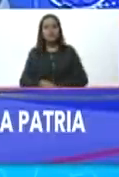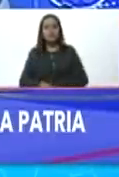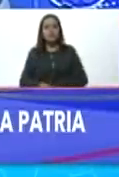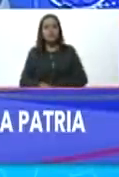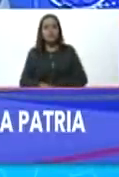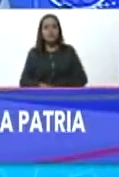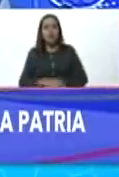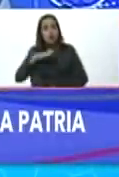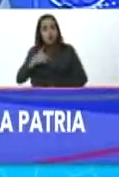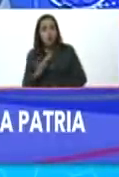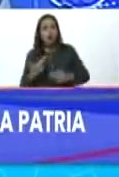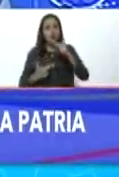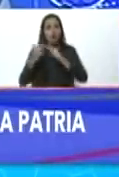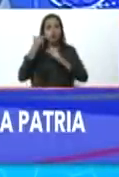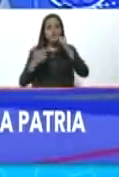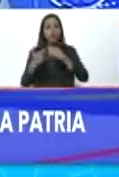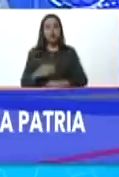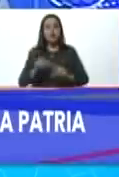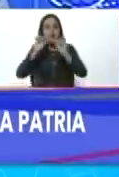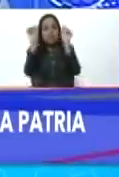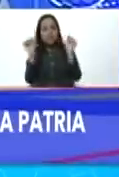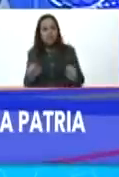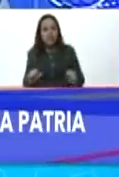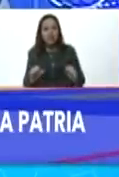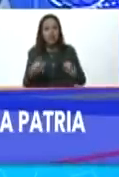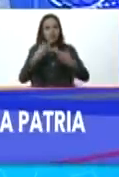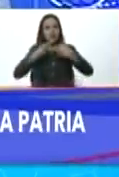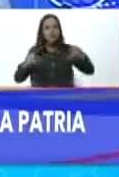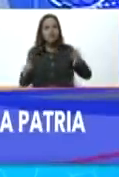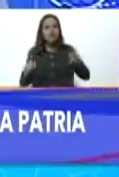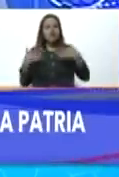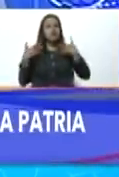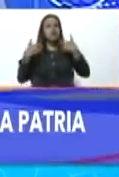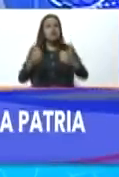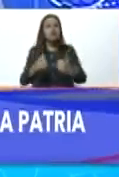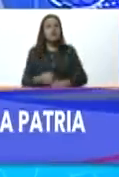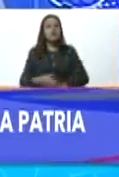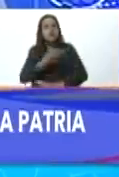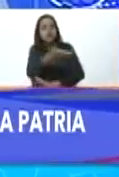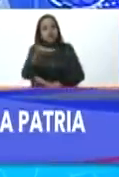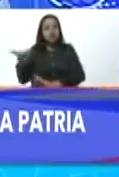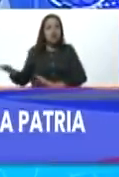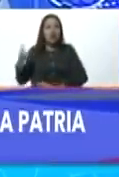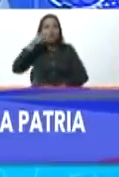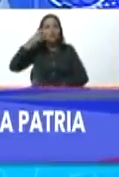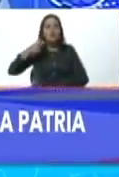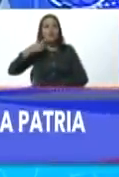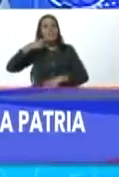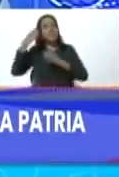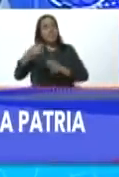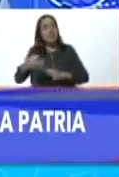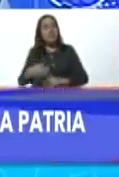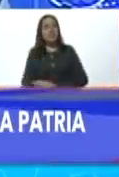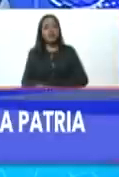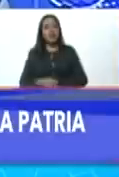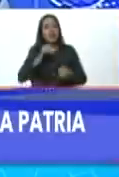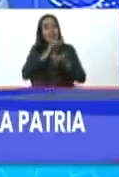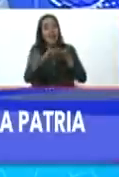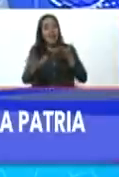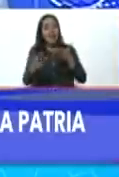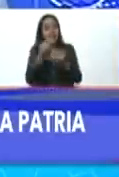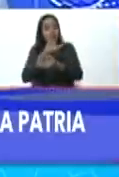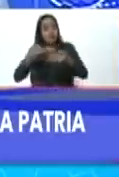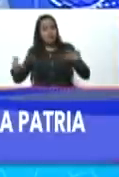que puede construir un sistema público de salud que llegue al pueblo de verdad, público, gratuito y de